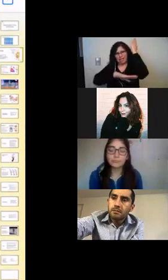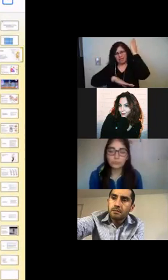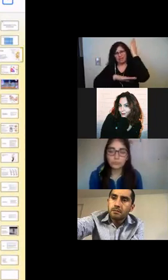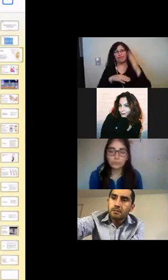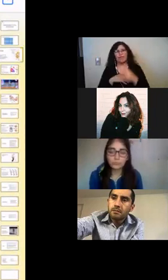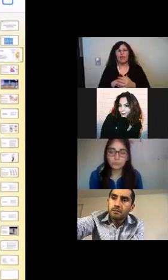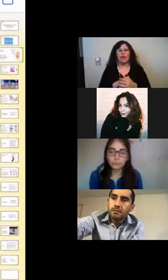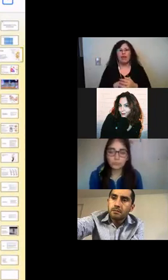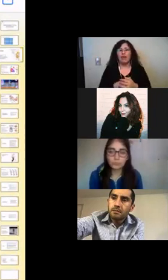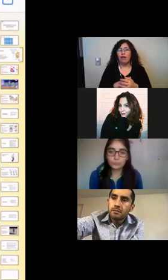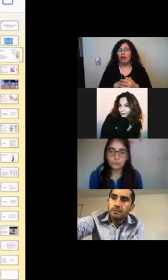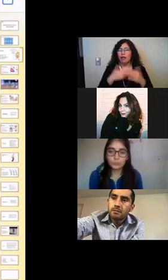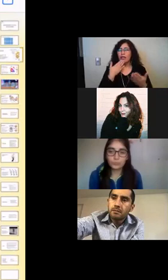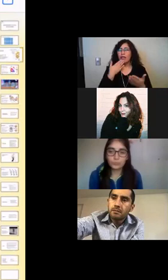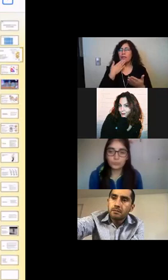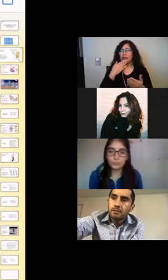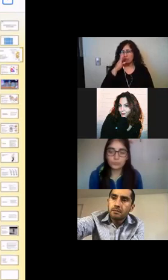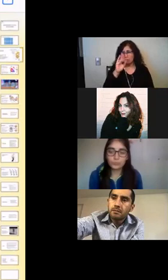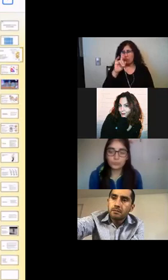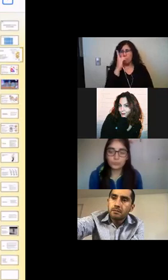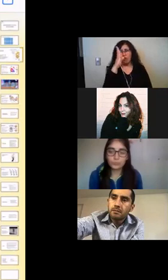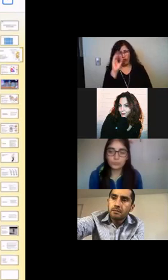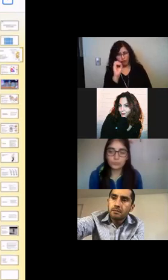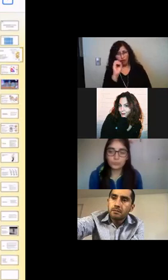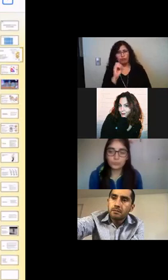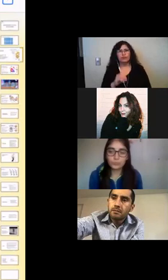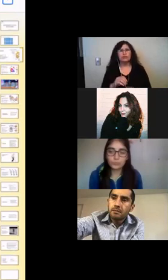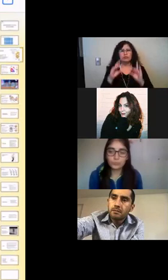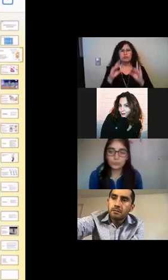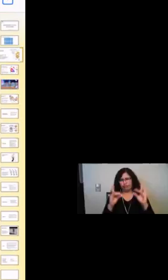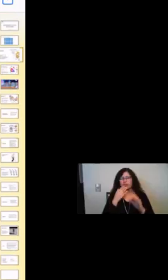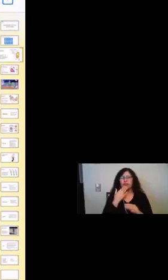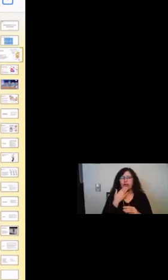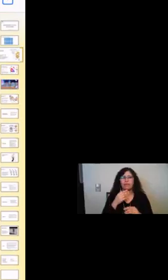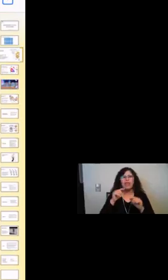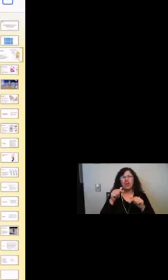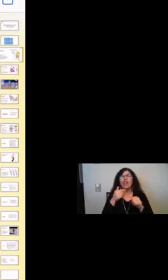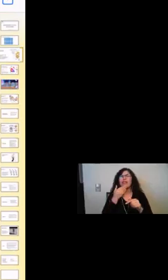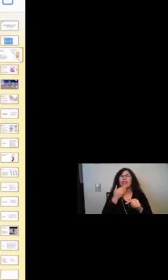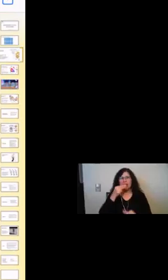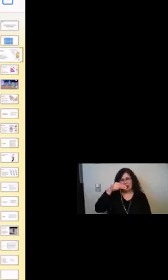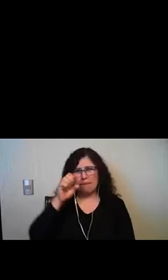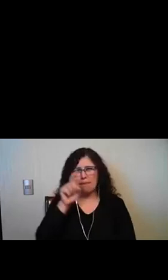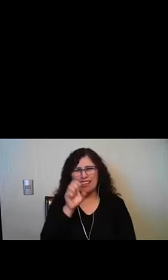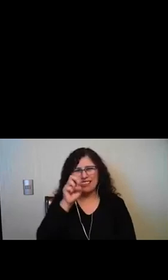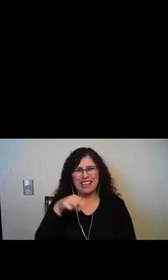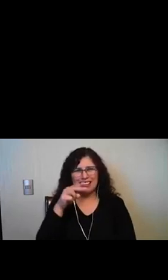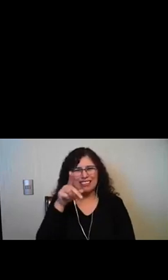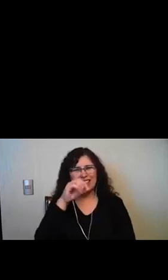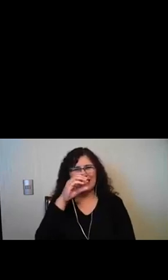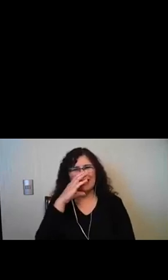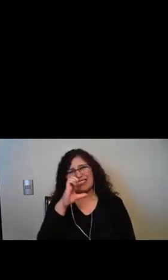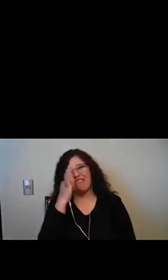bueno, de un raquídeo, de una oblonga y de mesencéfalo específicamente, ¿ya? y que tienen relación con unos